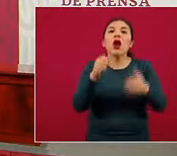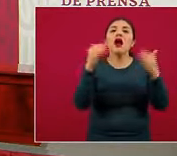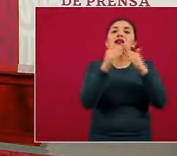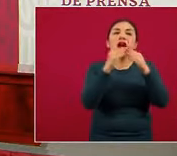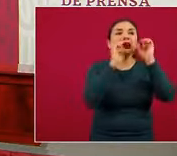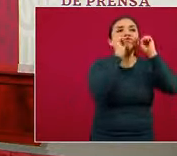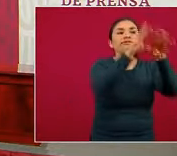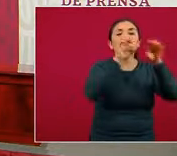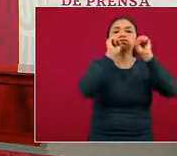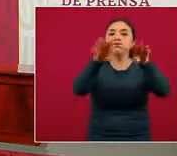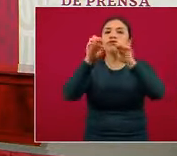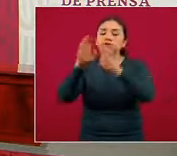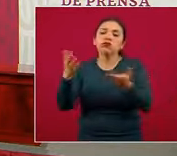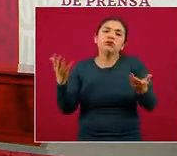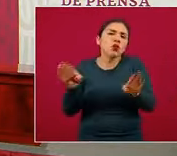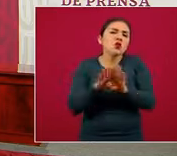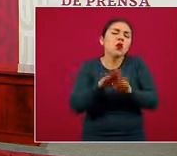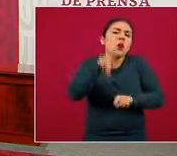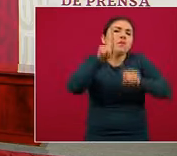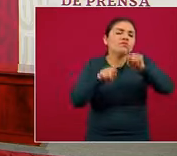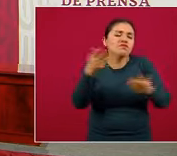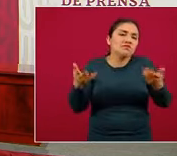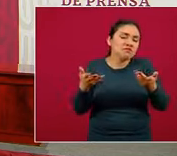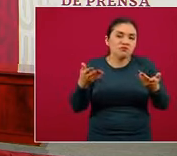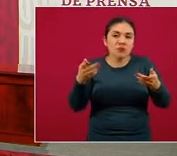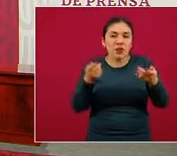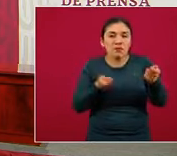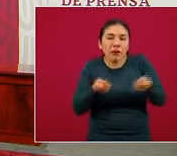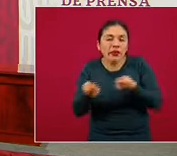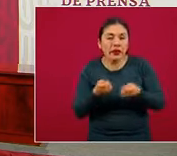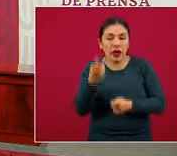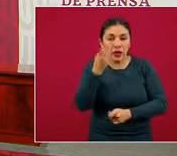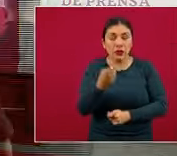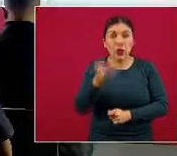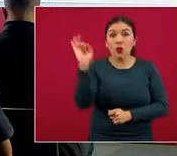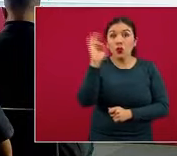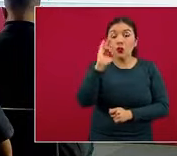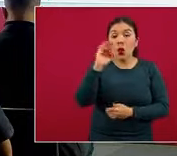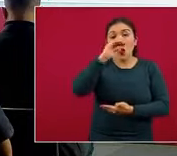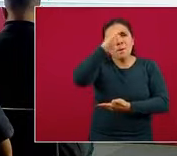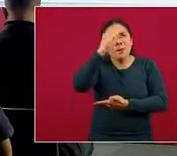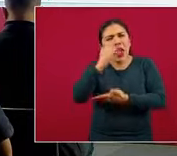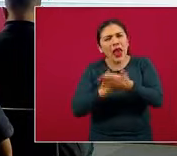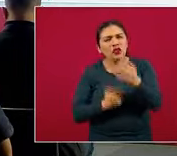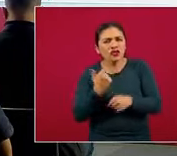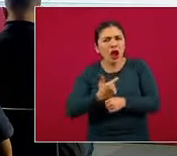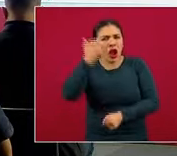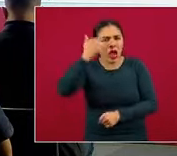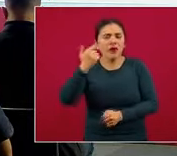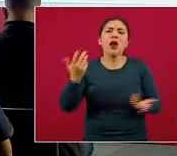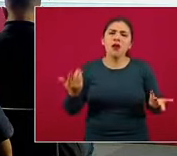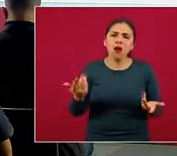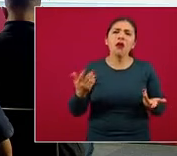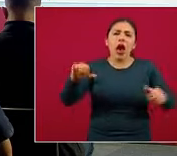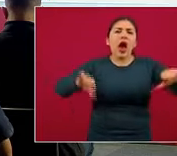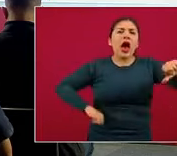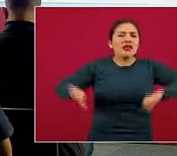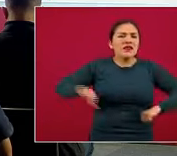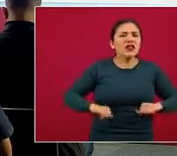ciertas también medidas estrictas, y en la medida que baja el nivel de riesgo, pues bueno, las